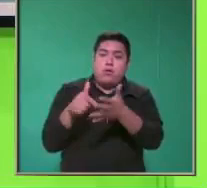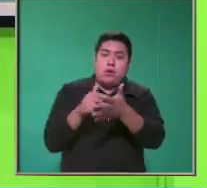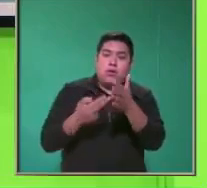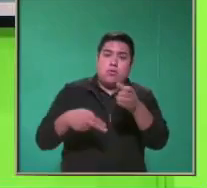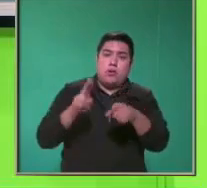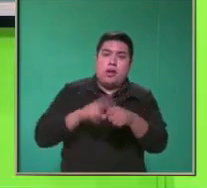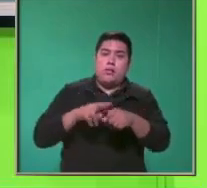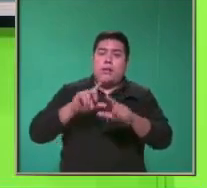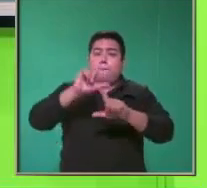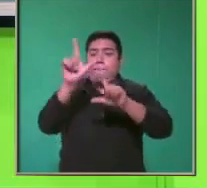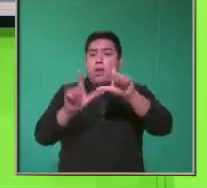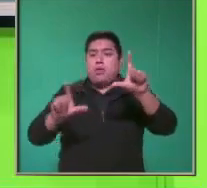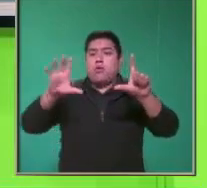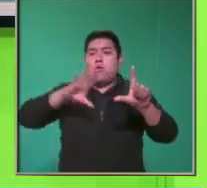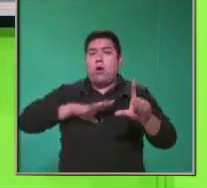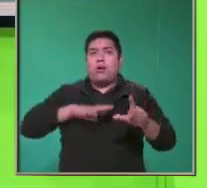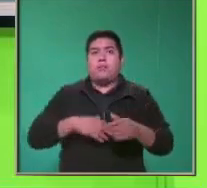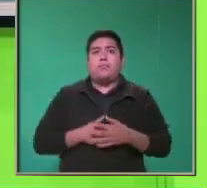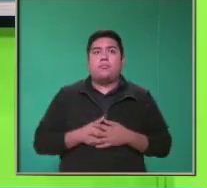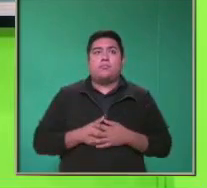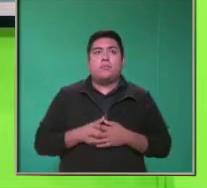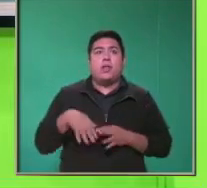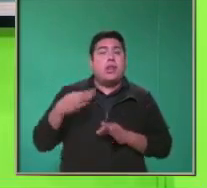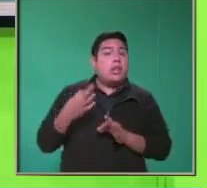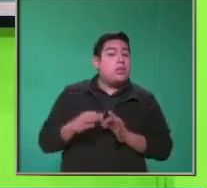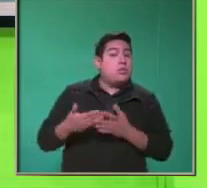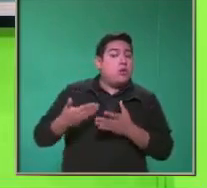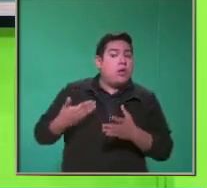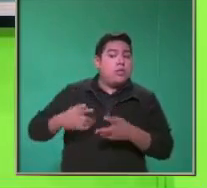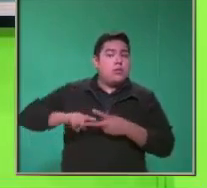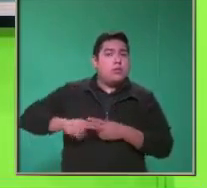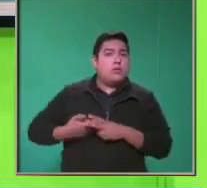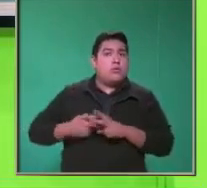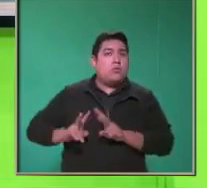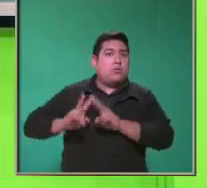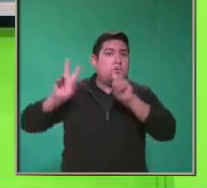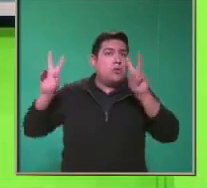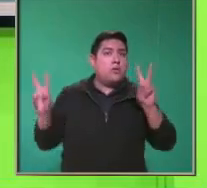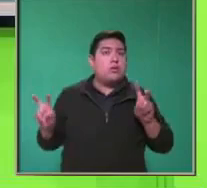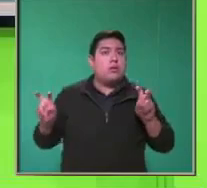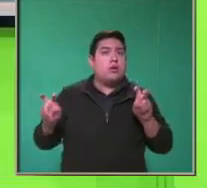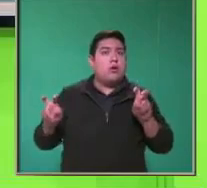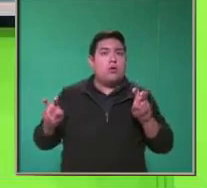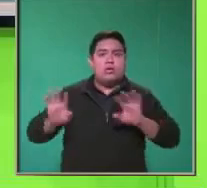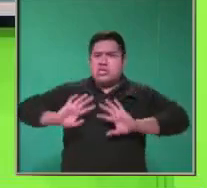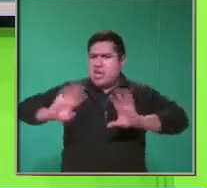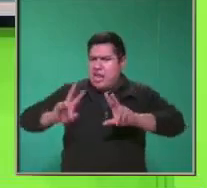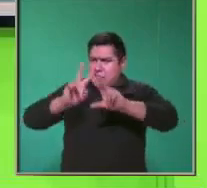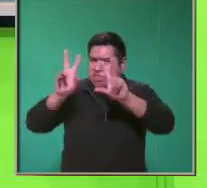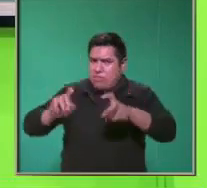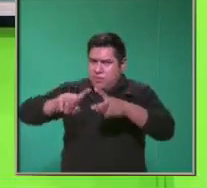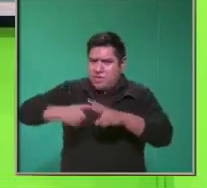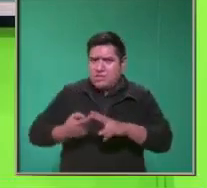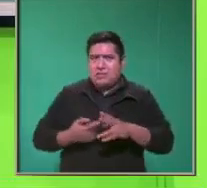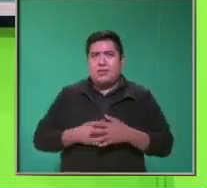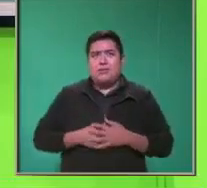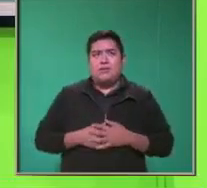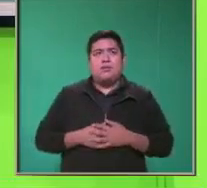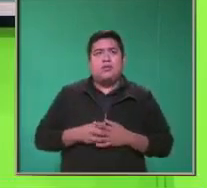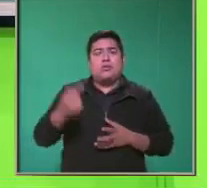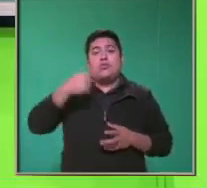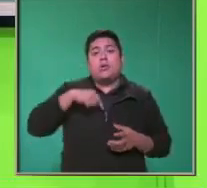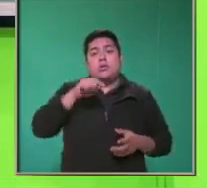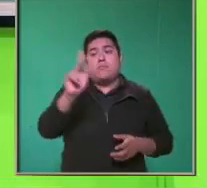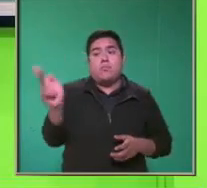México. ¿Listo? Antes de iniciar ya con el tema, o para iniciar con el tema, te quiero